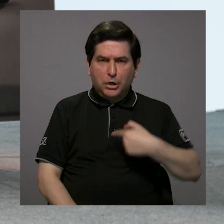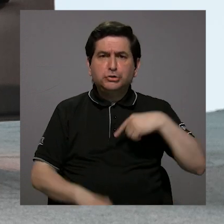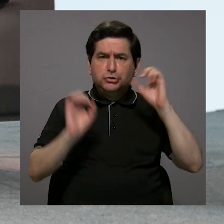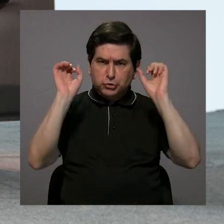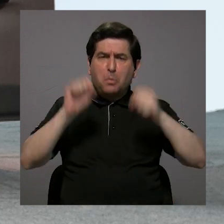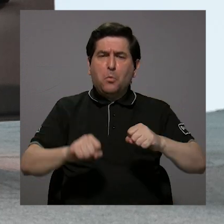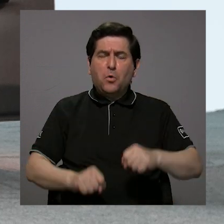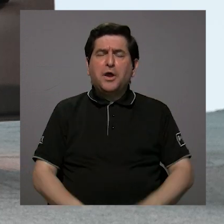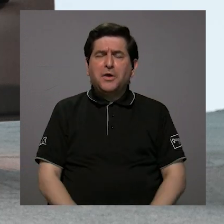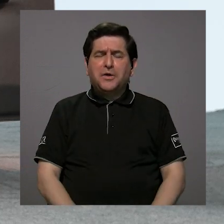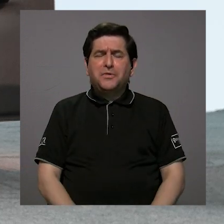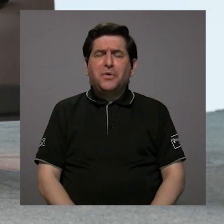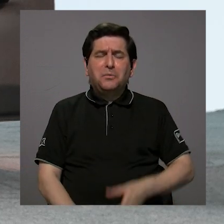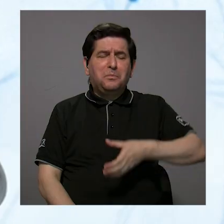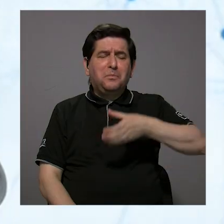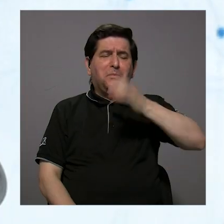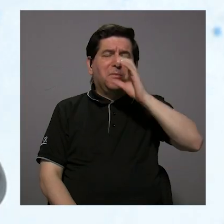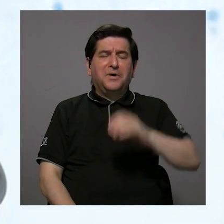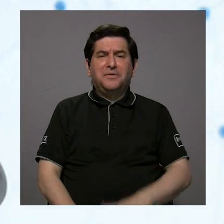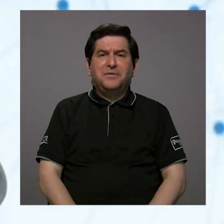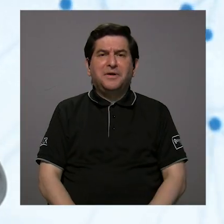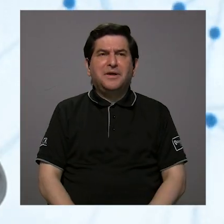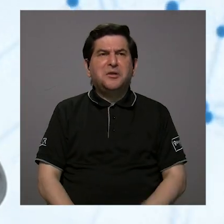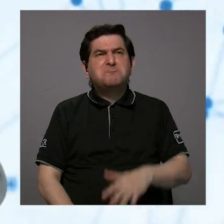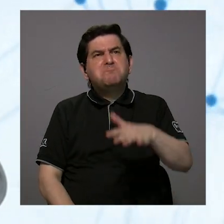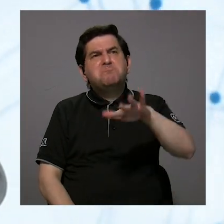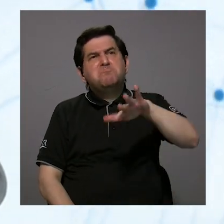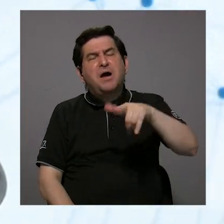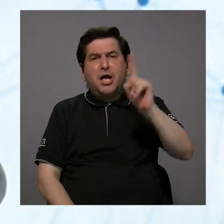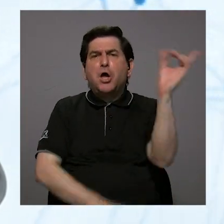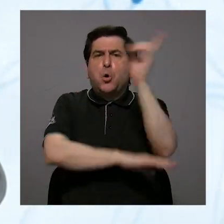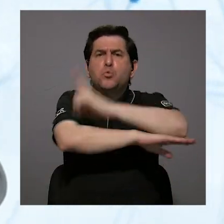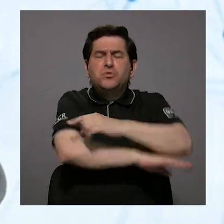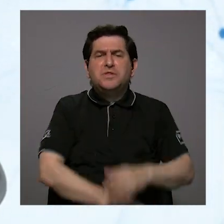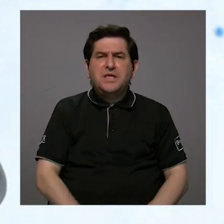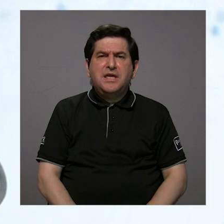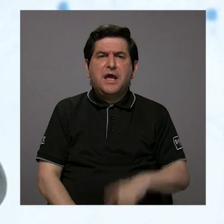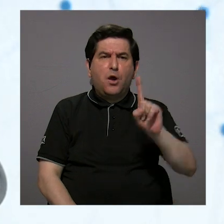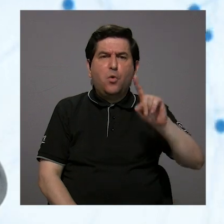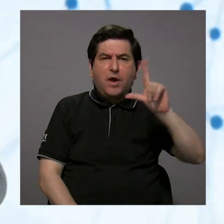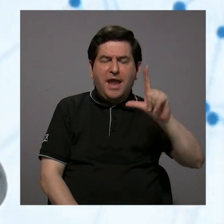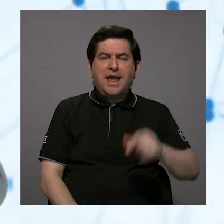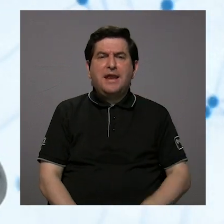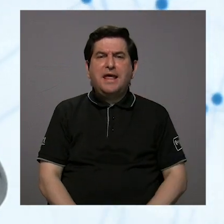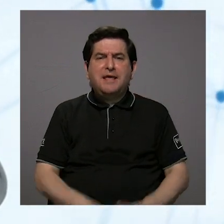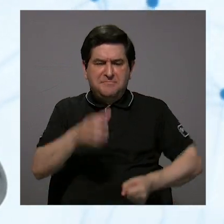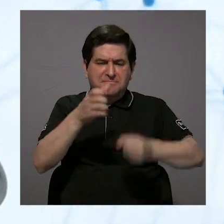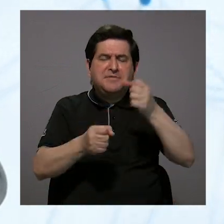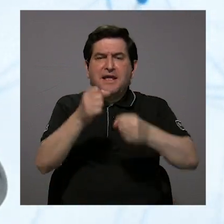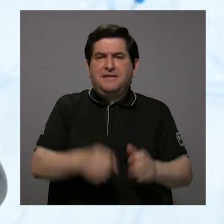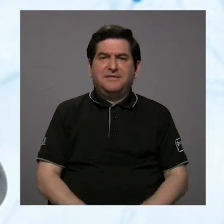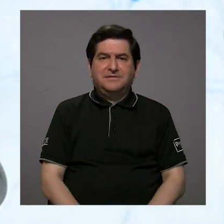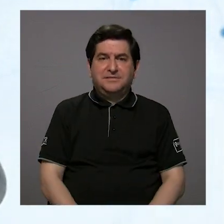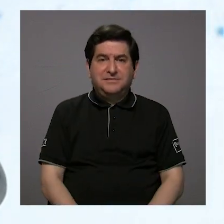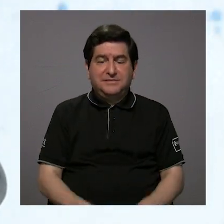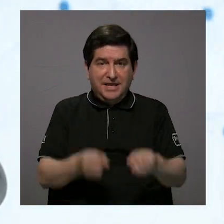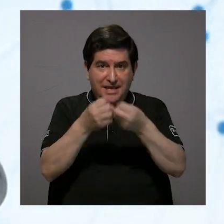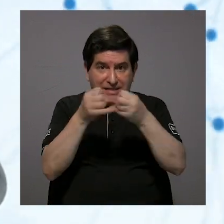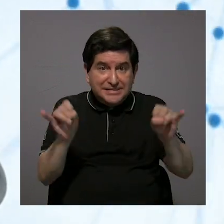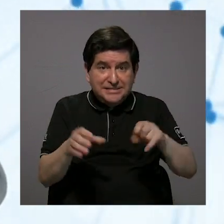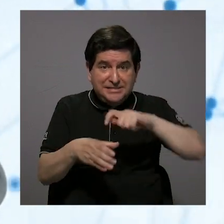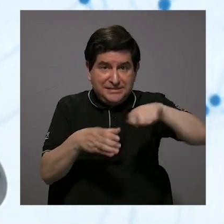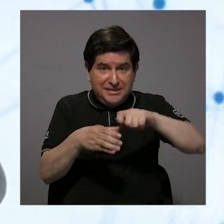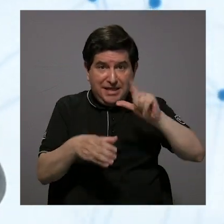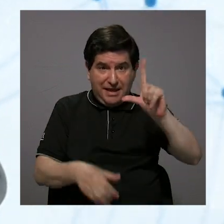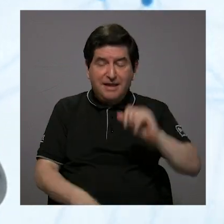yo sí puedo darme el gusto de tomarme, yo más o menos en un día me tomo 1 litro de leche, más o menos. Y he hecho